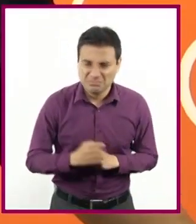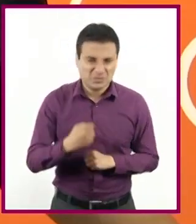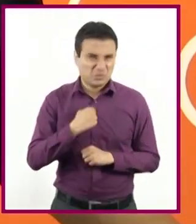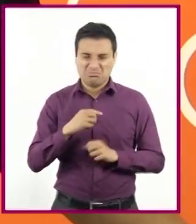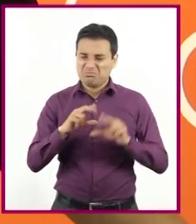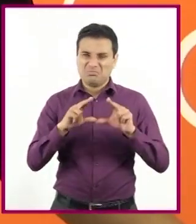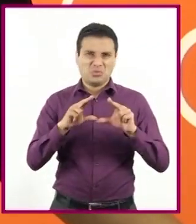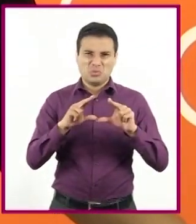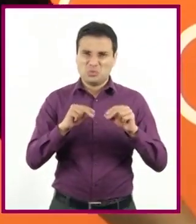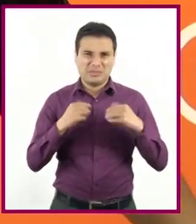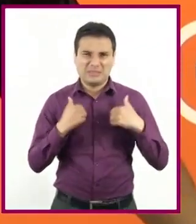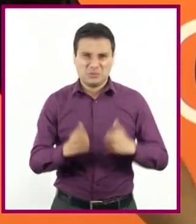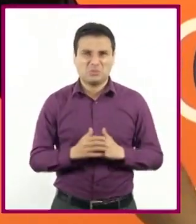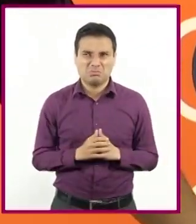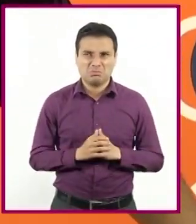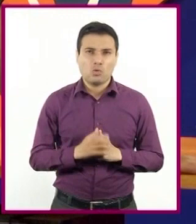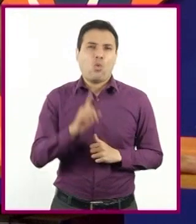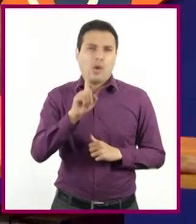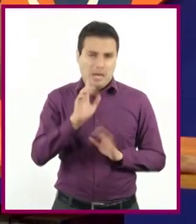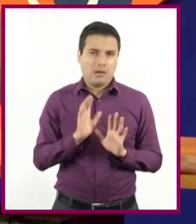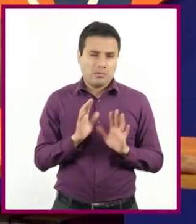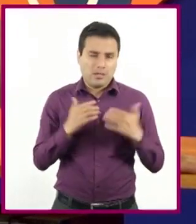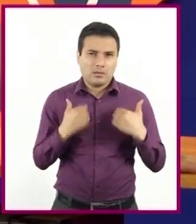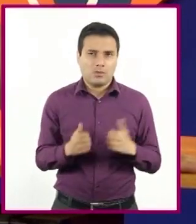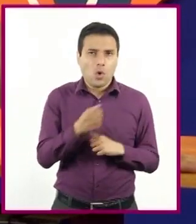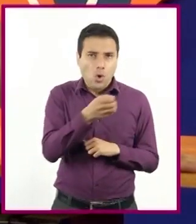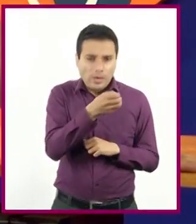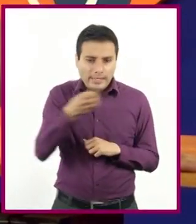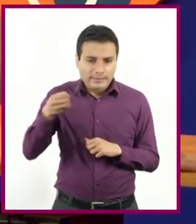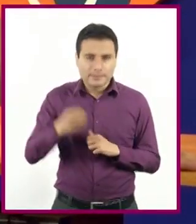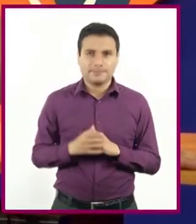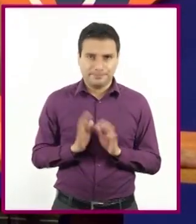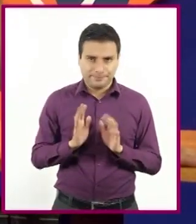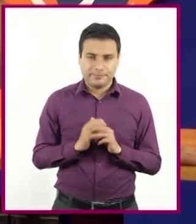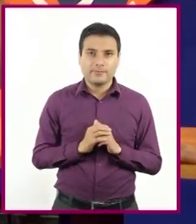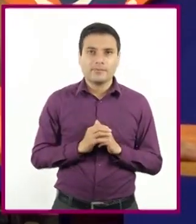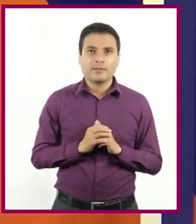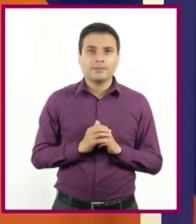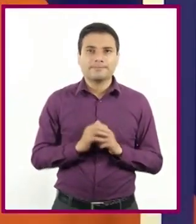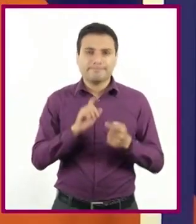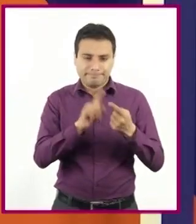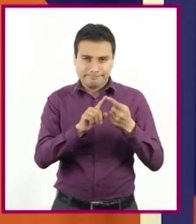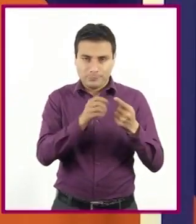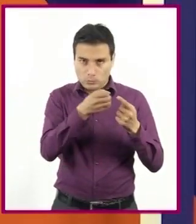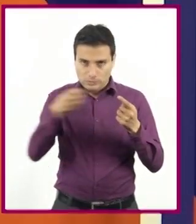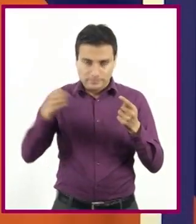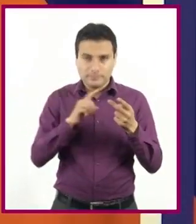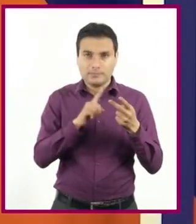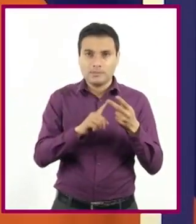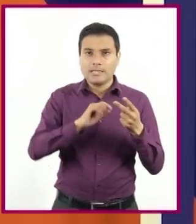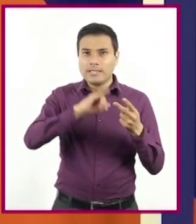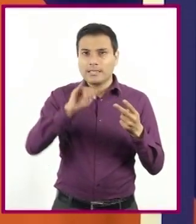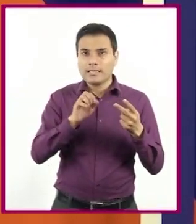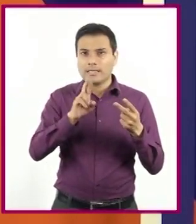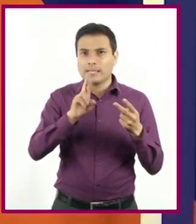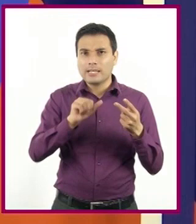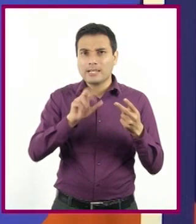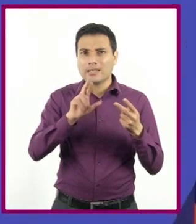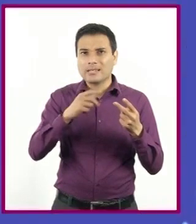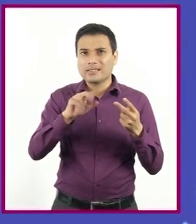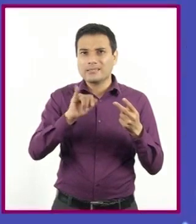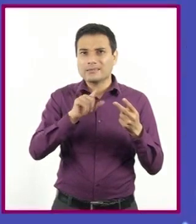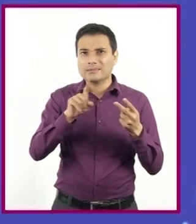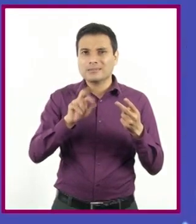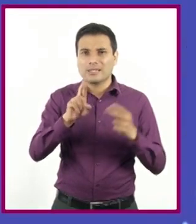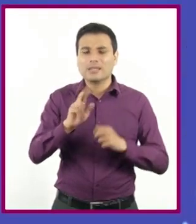bien una de ellas: organizar. ¿Qué es jerarquizar? Qué bueno que lo preguntas. Jerarquizar es